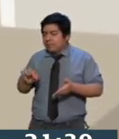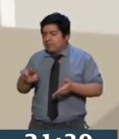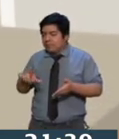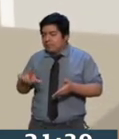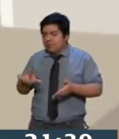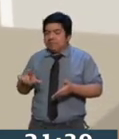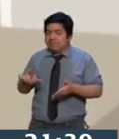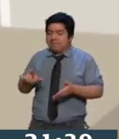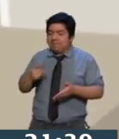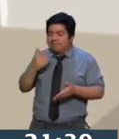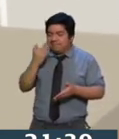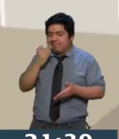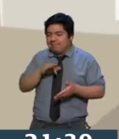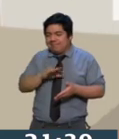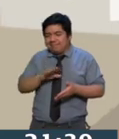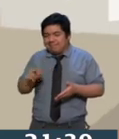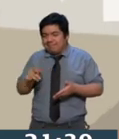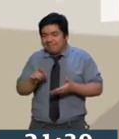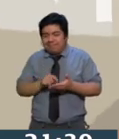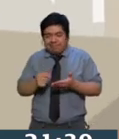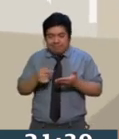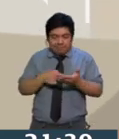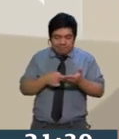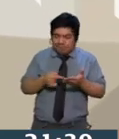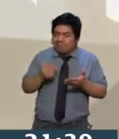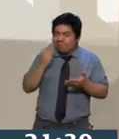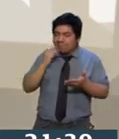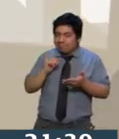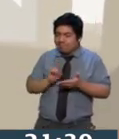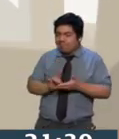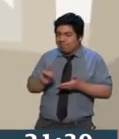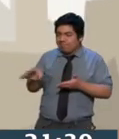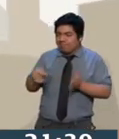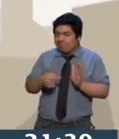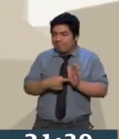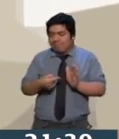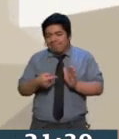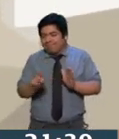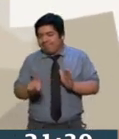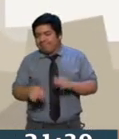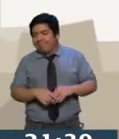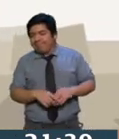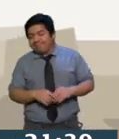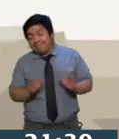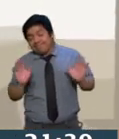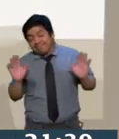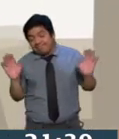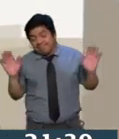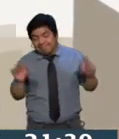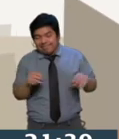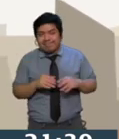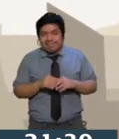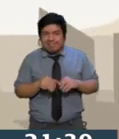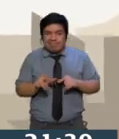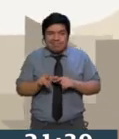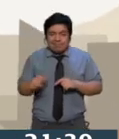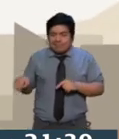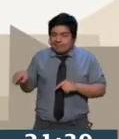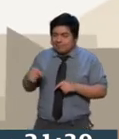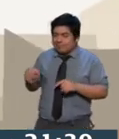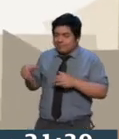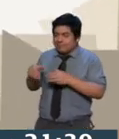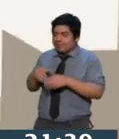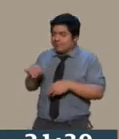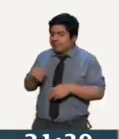falsa y le regresé el mensaje a la persona que me lo había enviado. Pero siguen dando de qué hablar sobre el